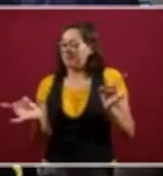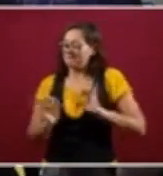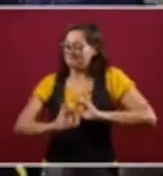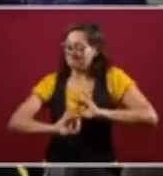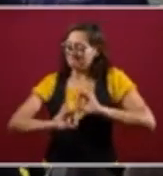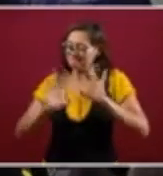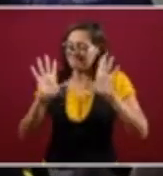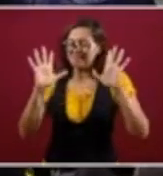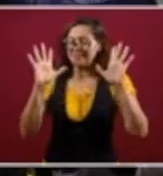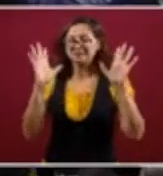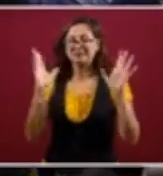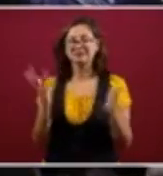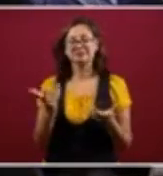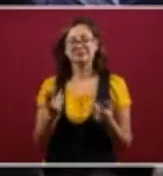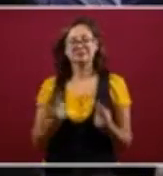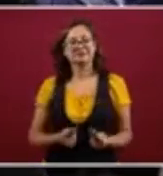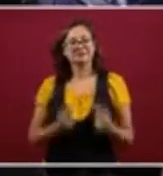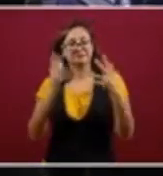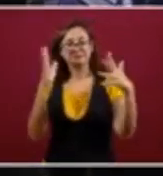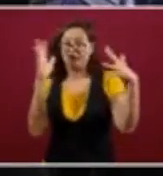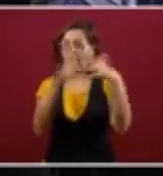una guerra comercial, sino de divisas